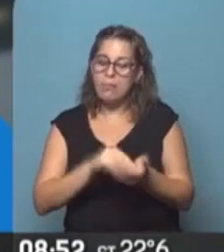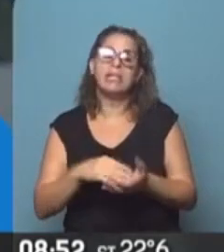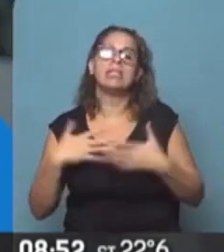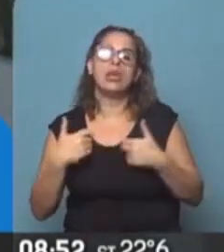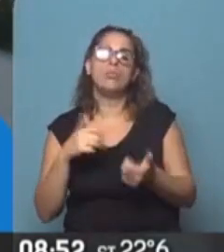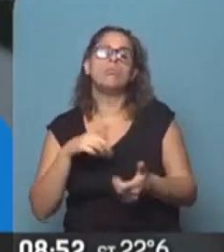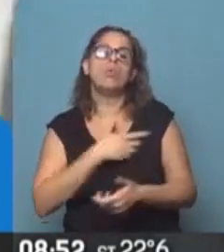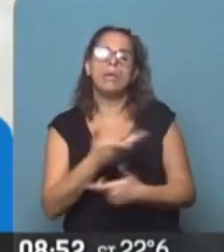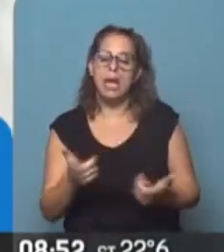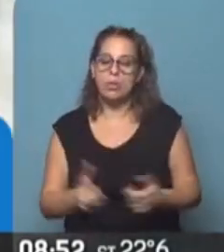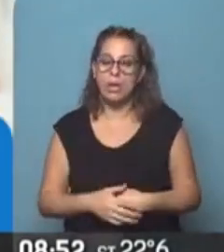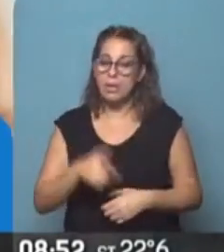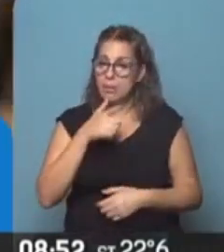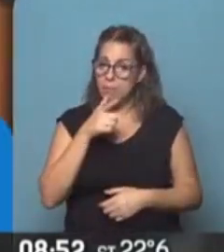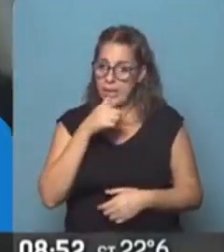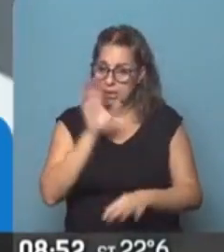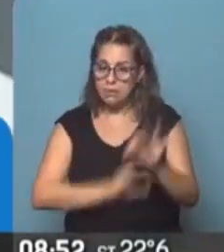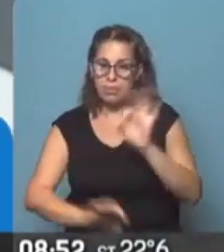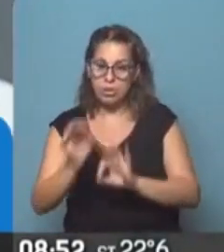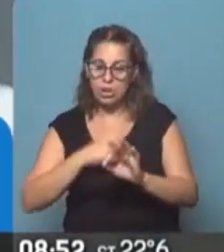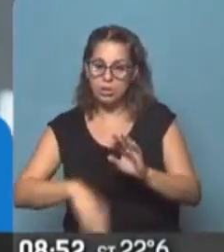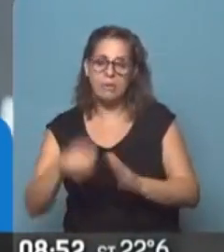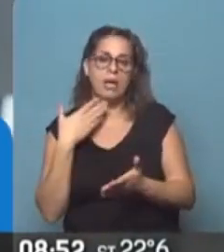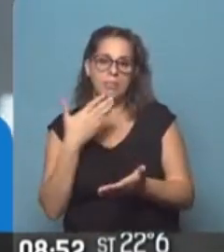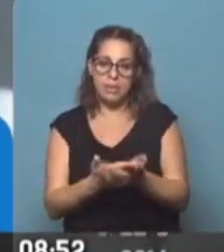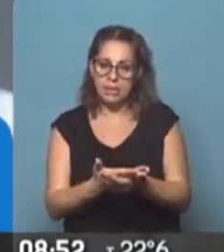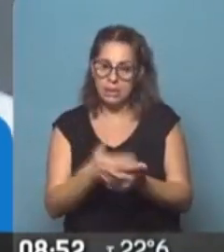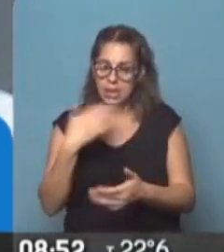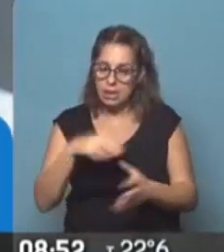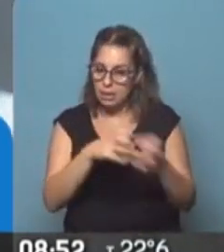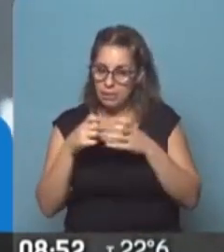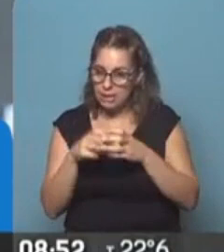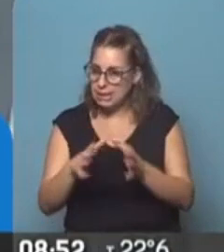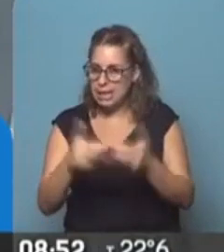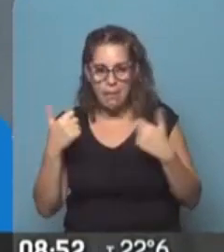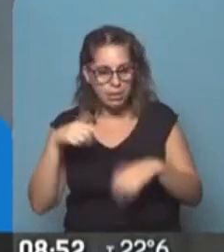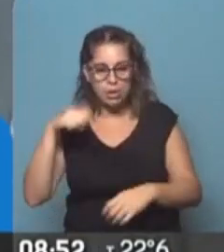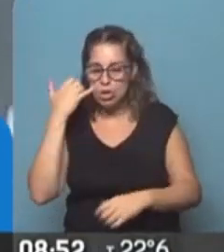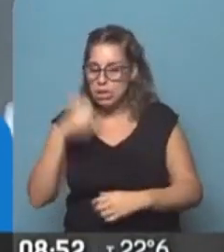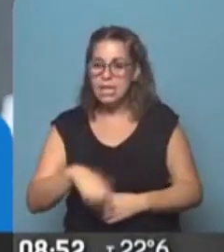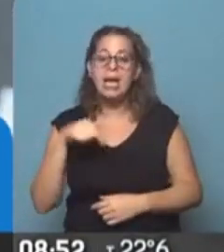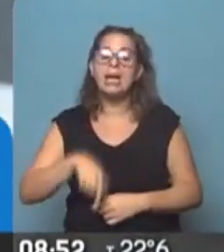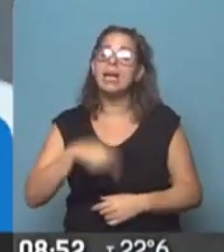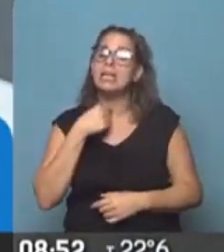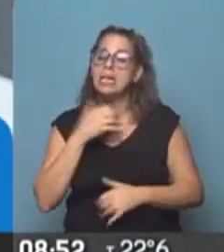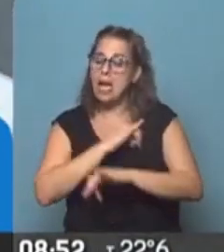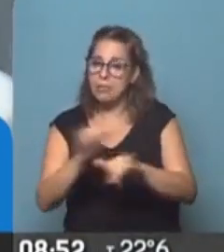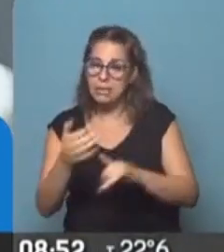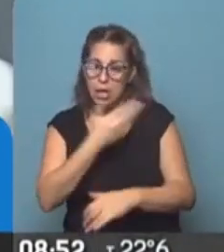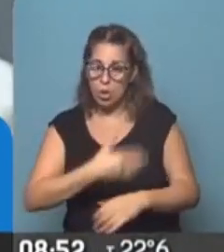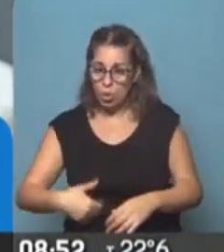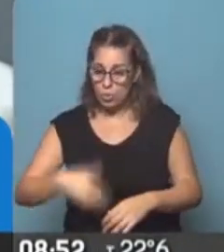pública. Por eso nos parece que este proyecto que se va a presentar tiene que debatirse en forma inmediata. Y acá queremos advertir que el